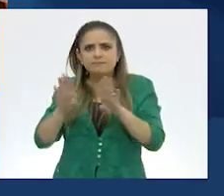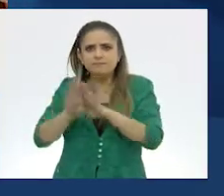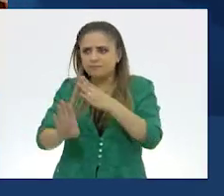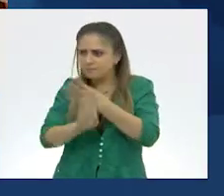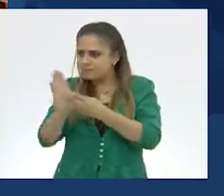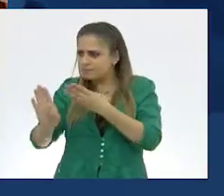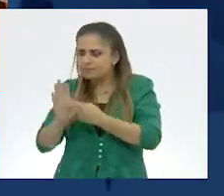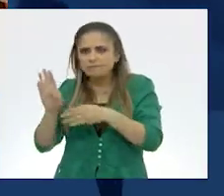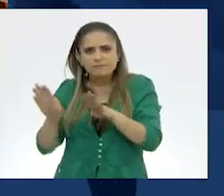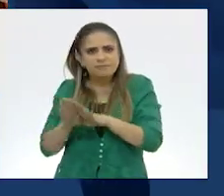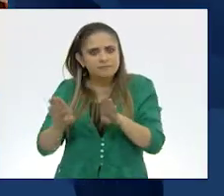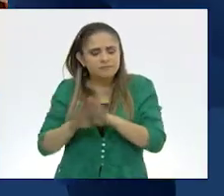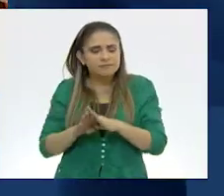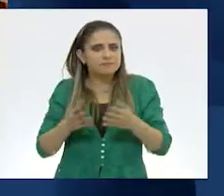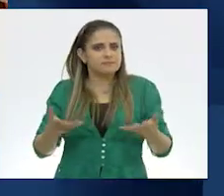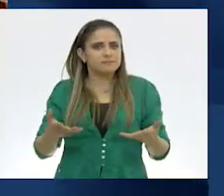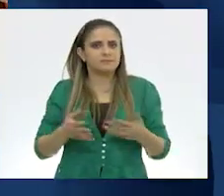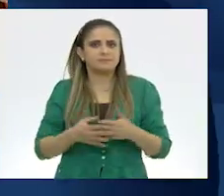otros recursos